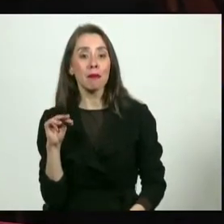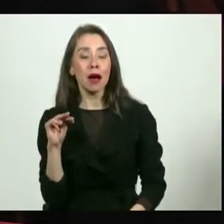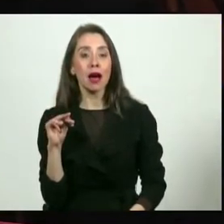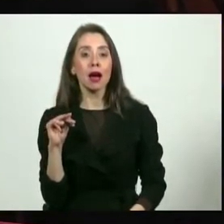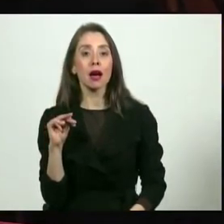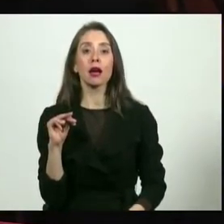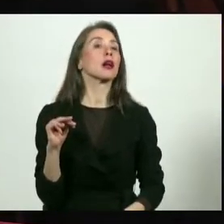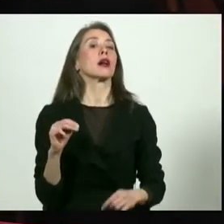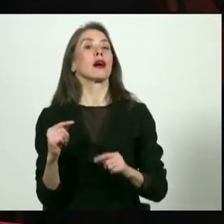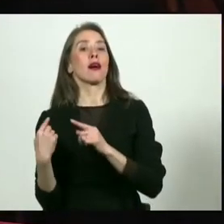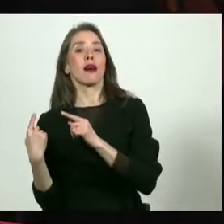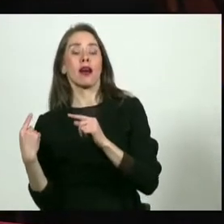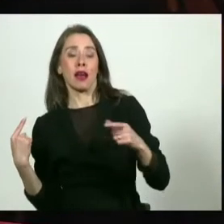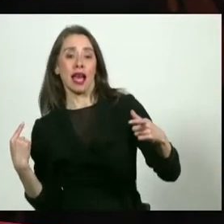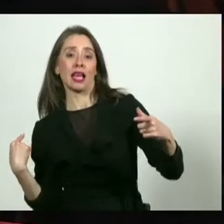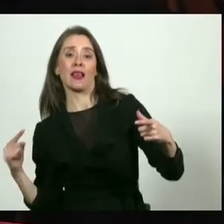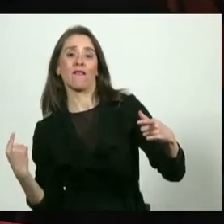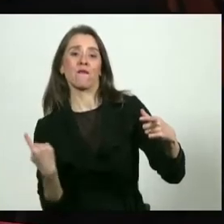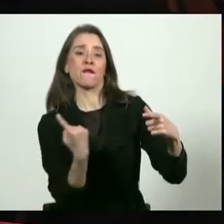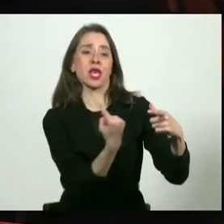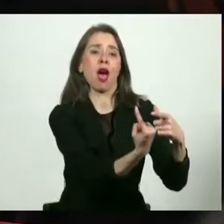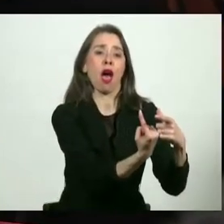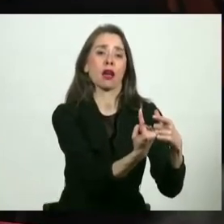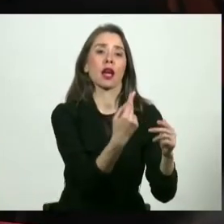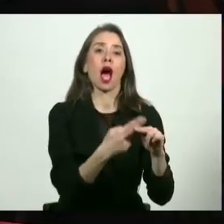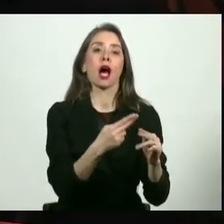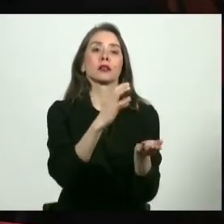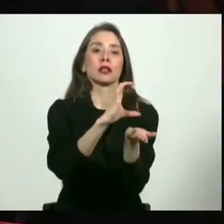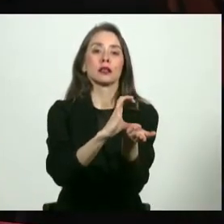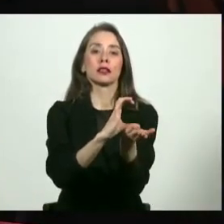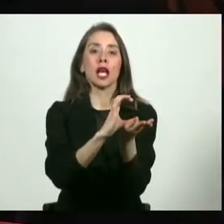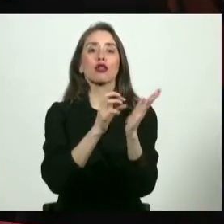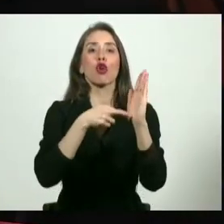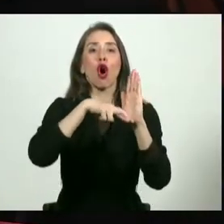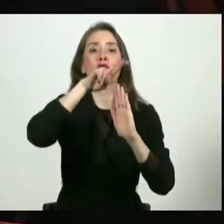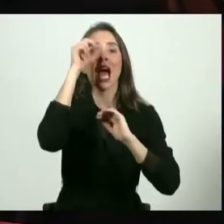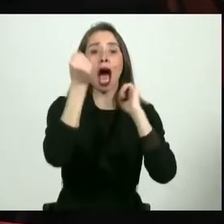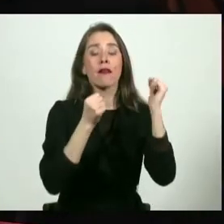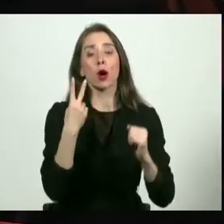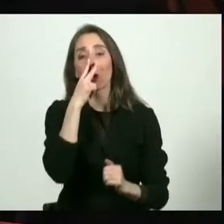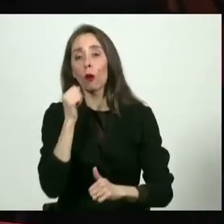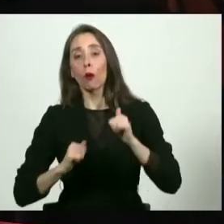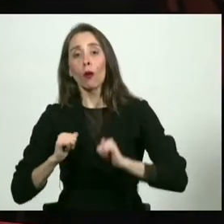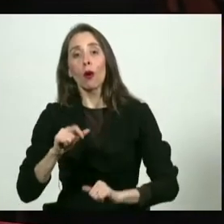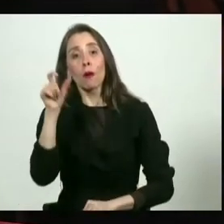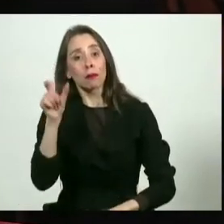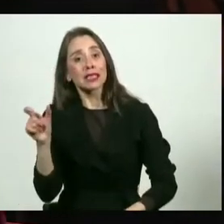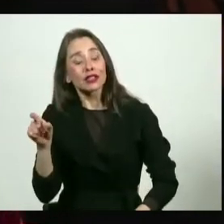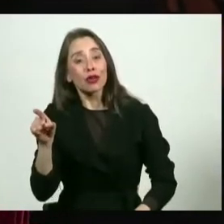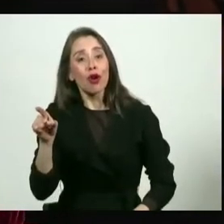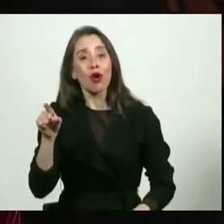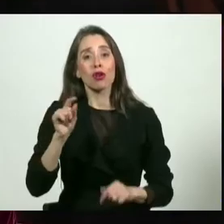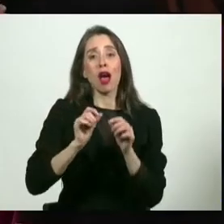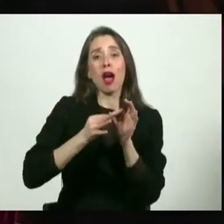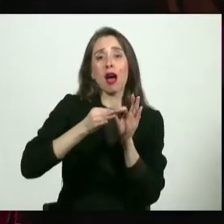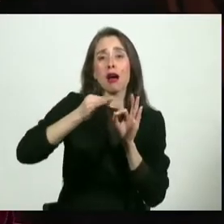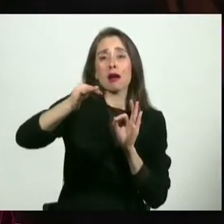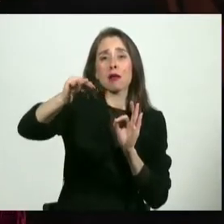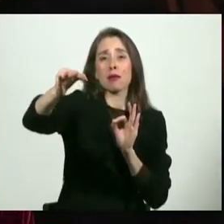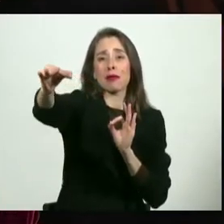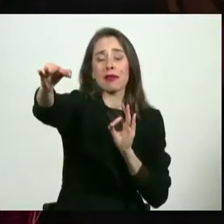el desplazamiento hacia los centros de rehabilitación, por ejemplo. Que es una situación dramática, ver cómo personas vienen